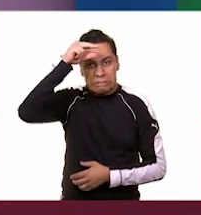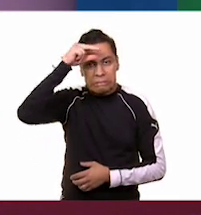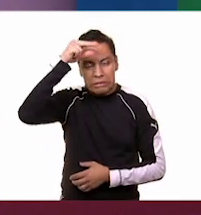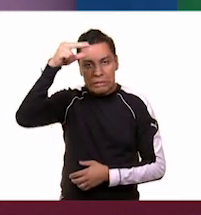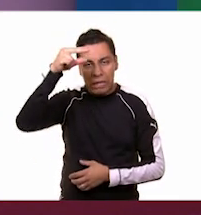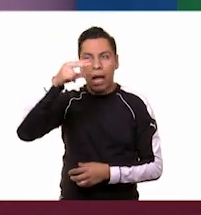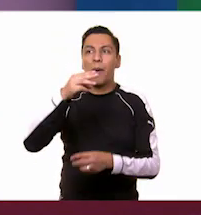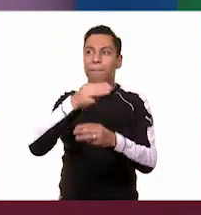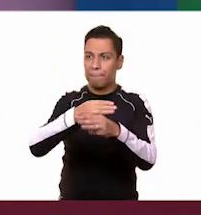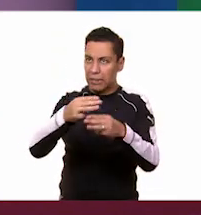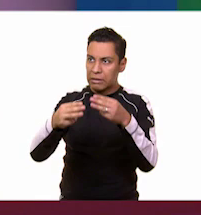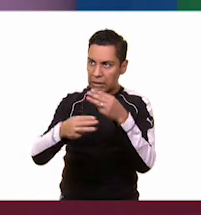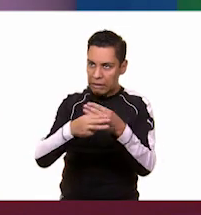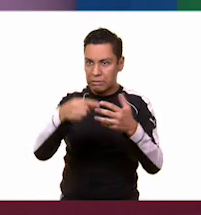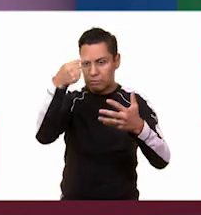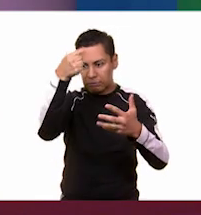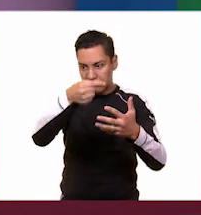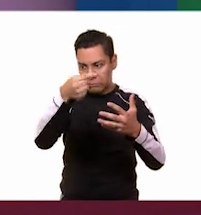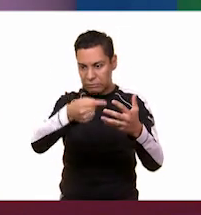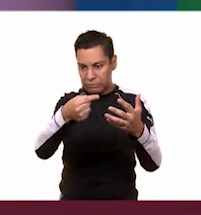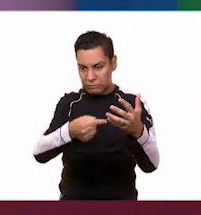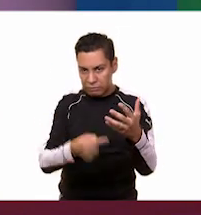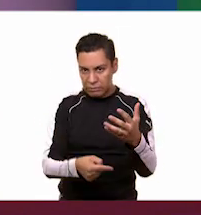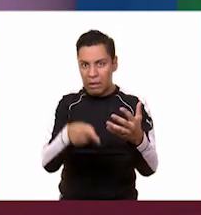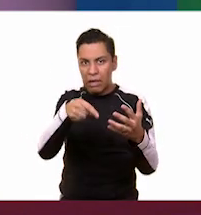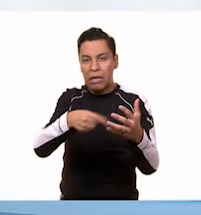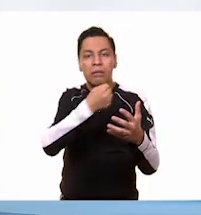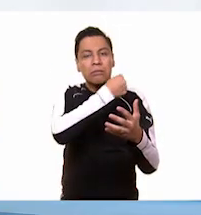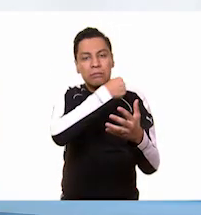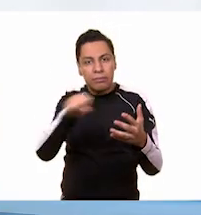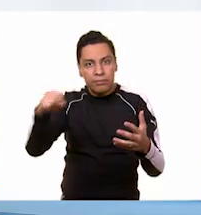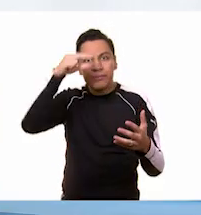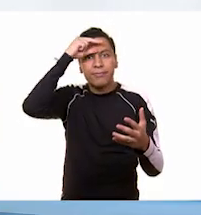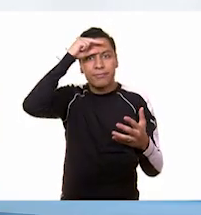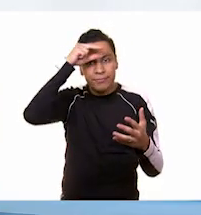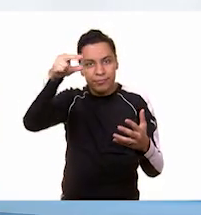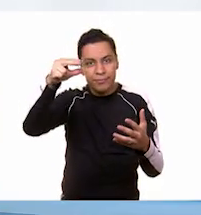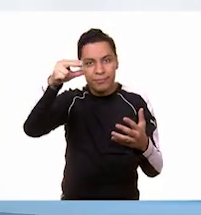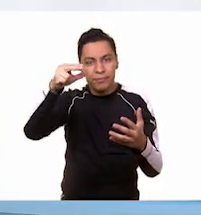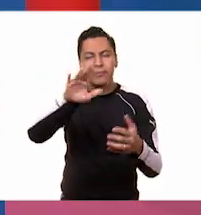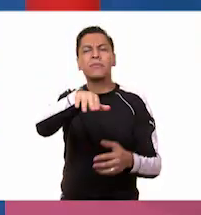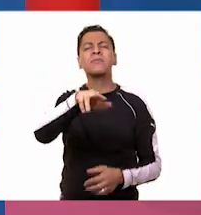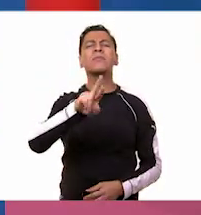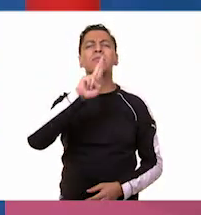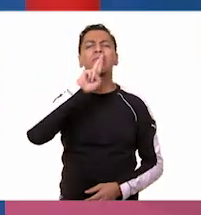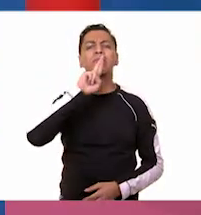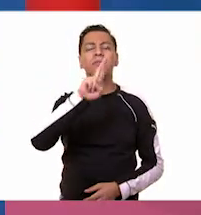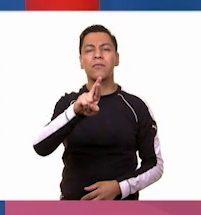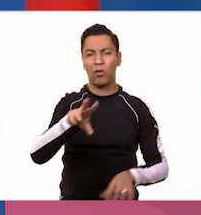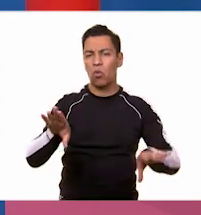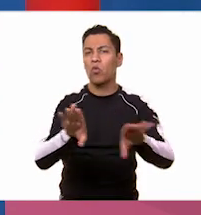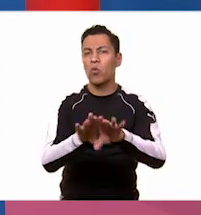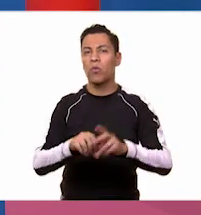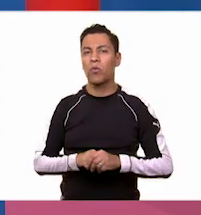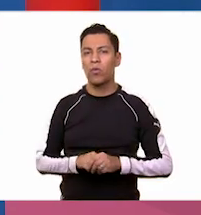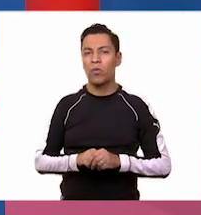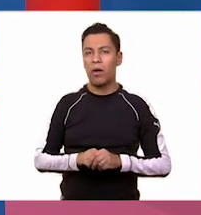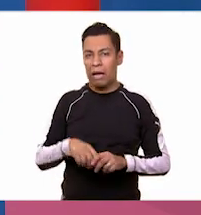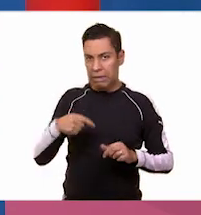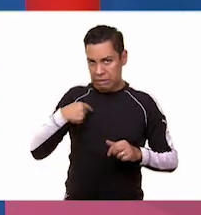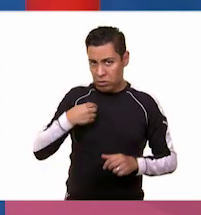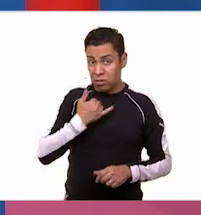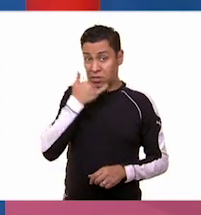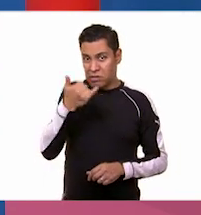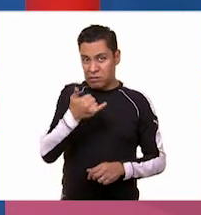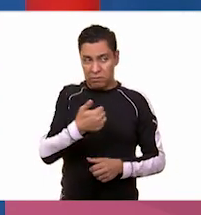materias sobre las cuales es la prueba. ¿Y cómo quedaría la respuesta? Quedaría así. Si me equivoco,